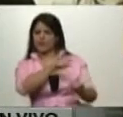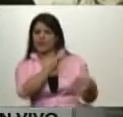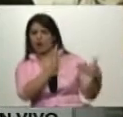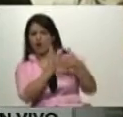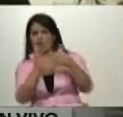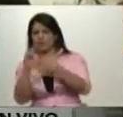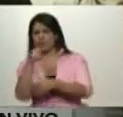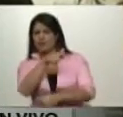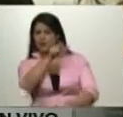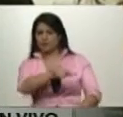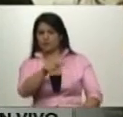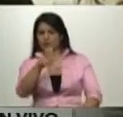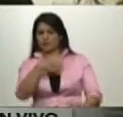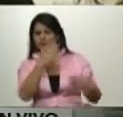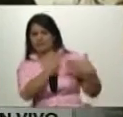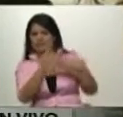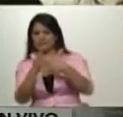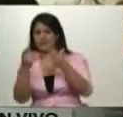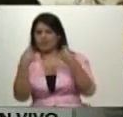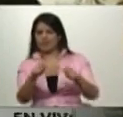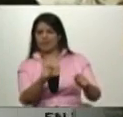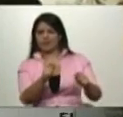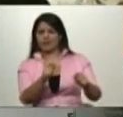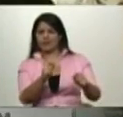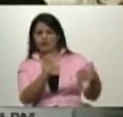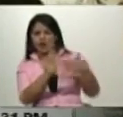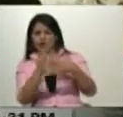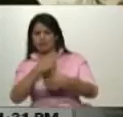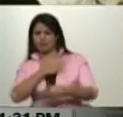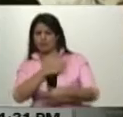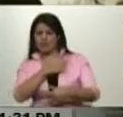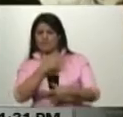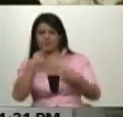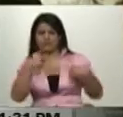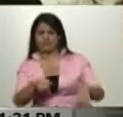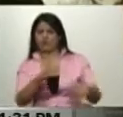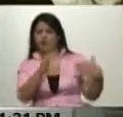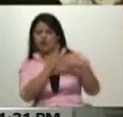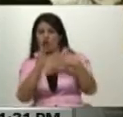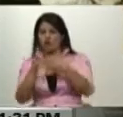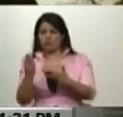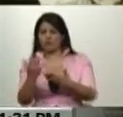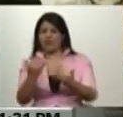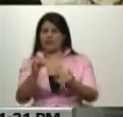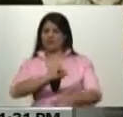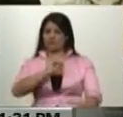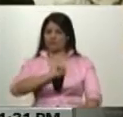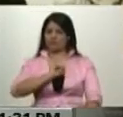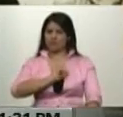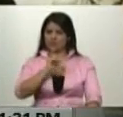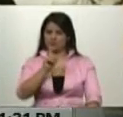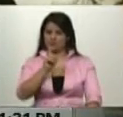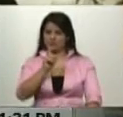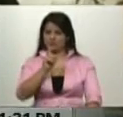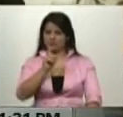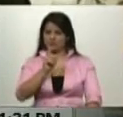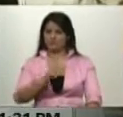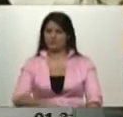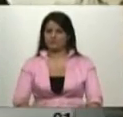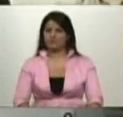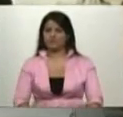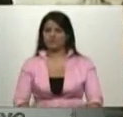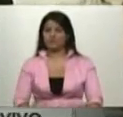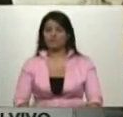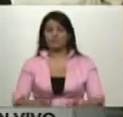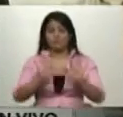contra quienes atenten contra sus logros, contra sus beneficios, contra su identidad de clase trabajadora y clase